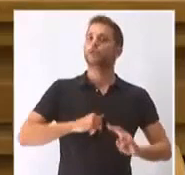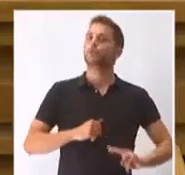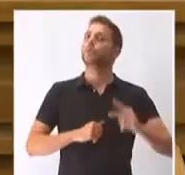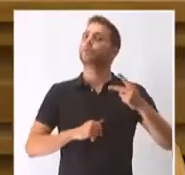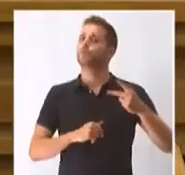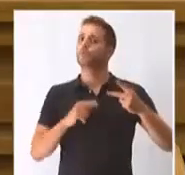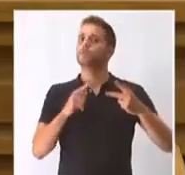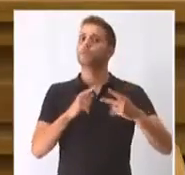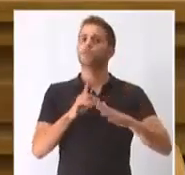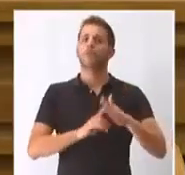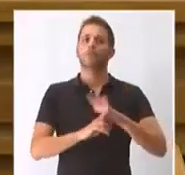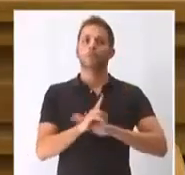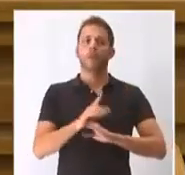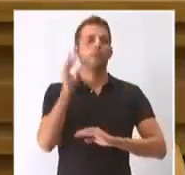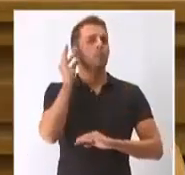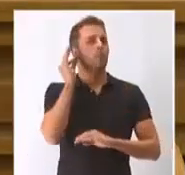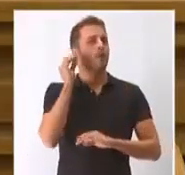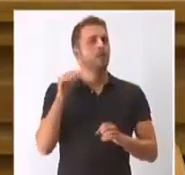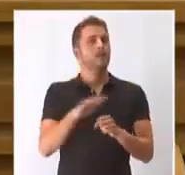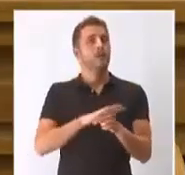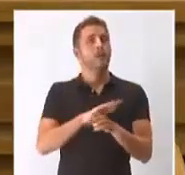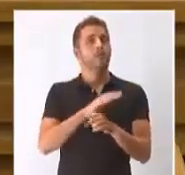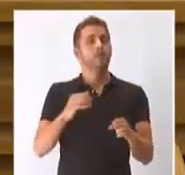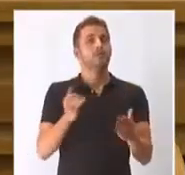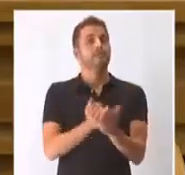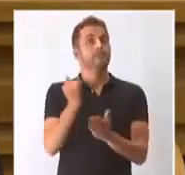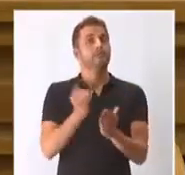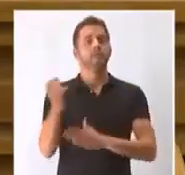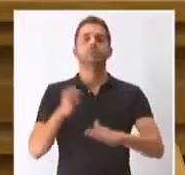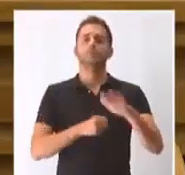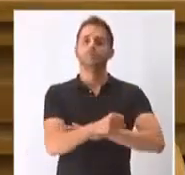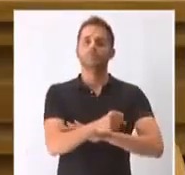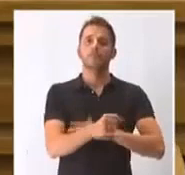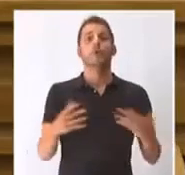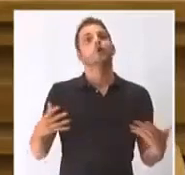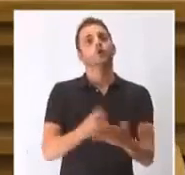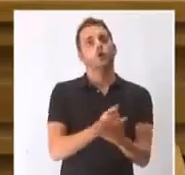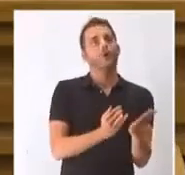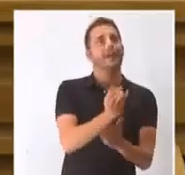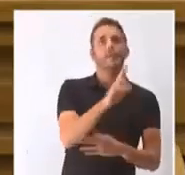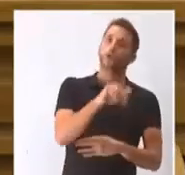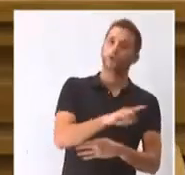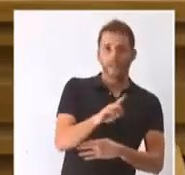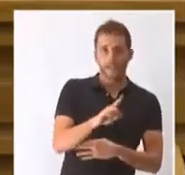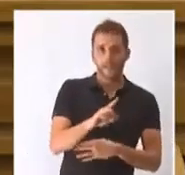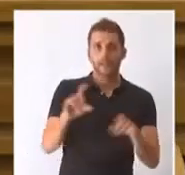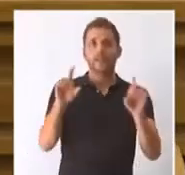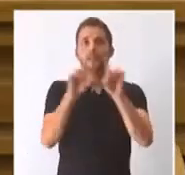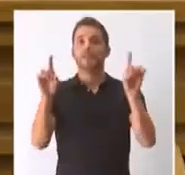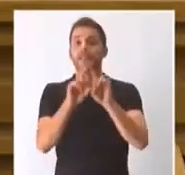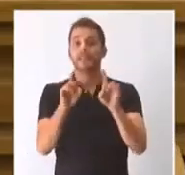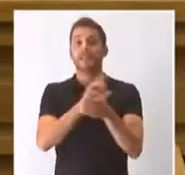en este sentido la incorporación de mujeres al ámbito agrario evidentemente no todos campos en algunos casos no son empresas de transformación